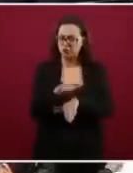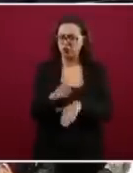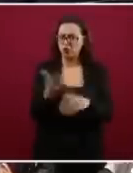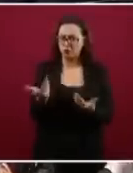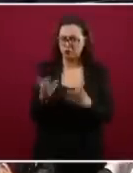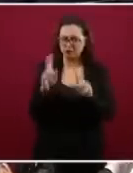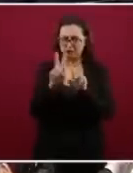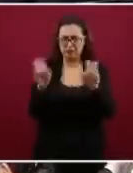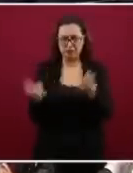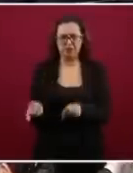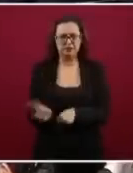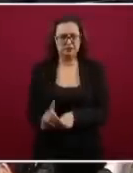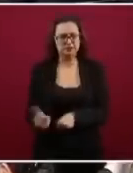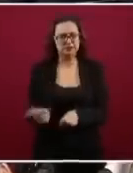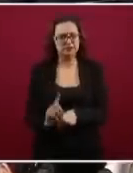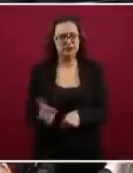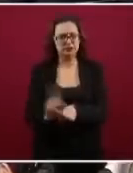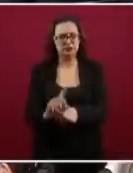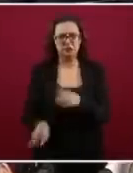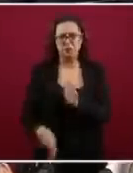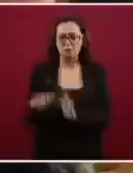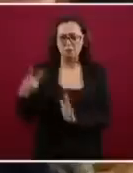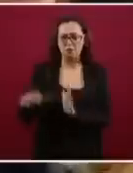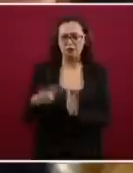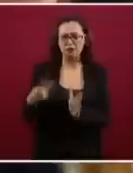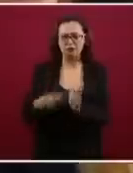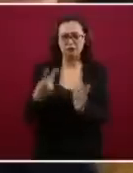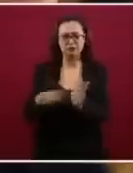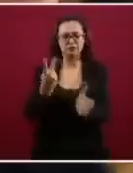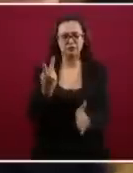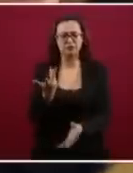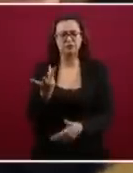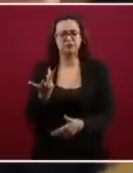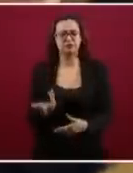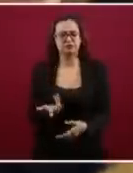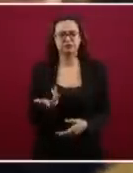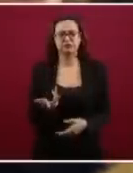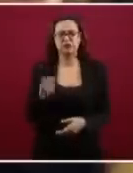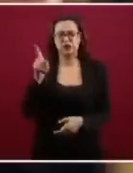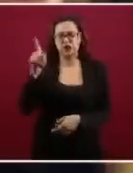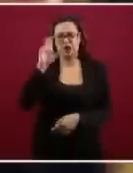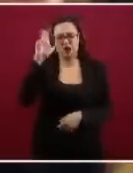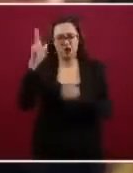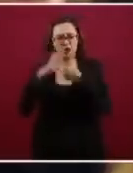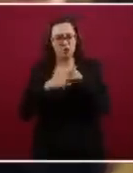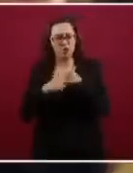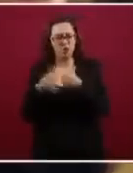día con día se da por parte de europeos,